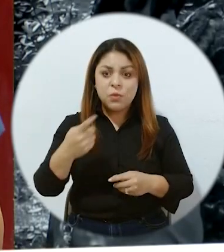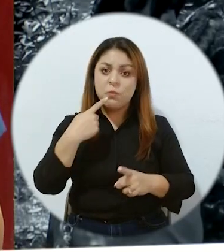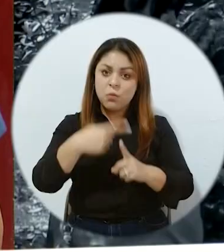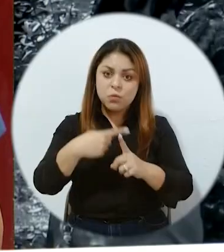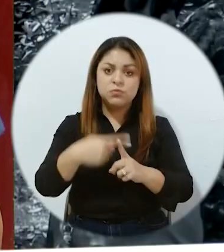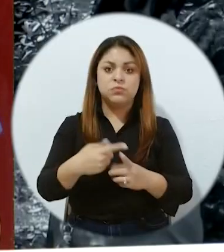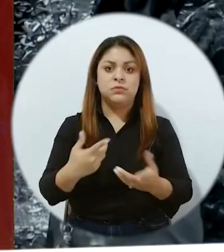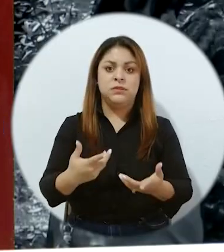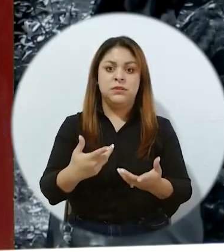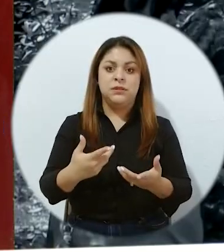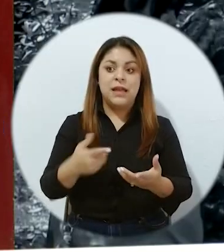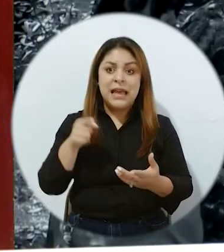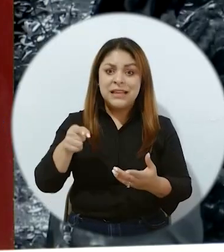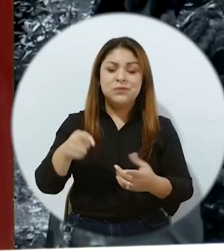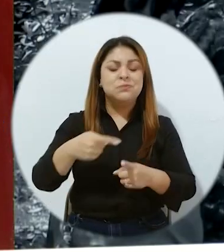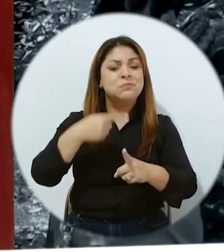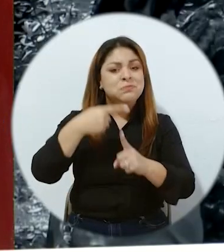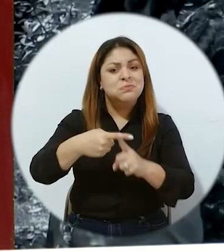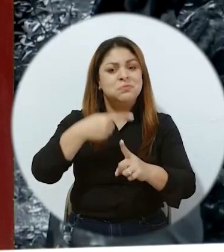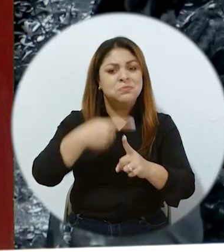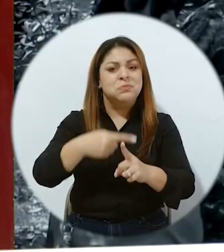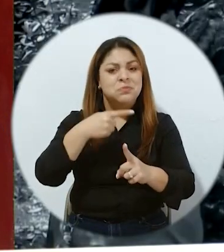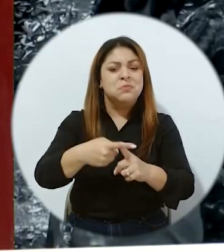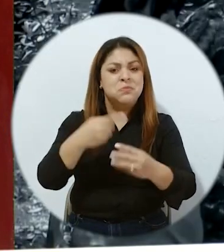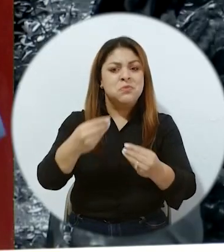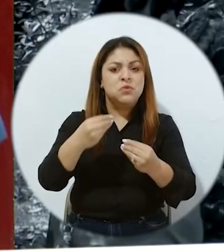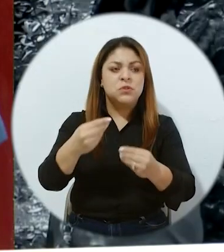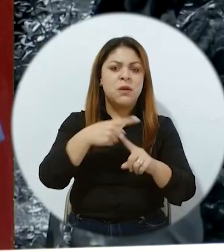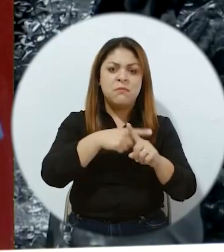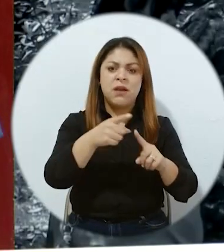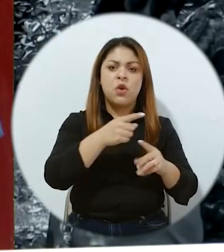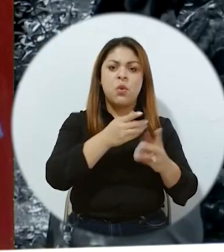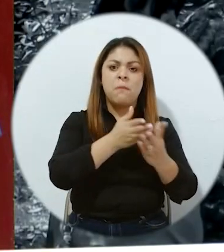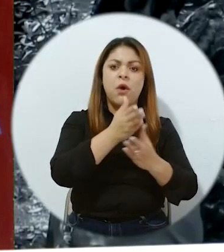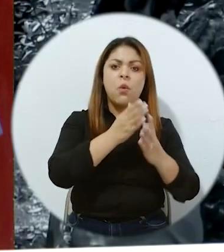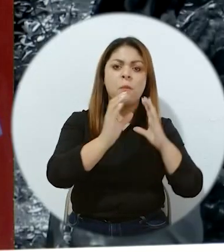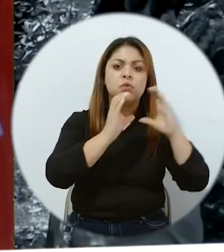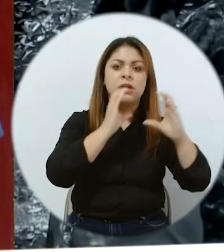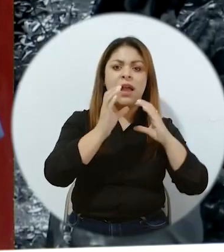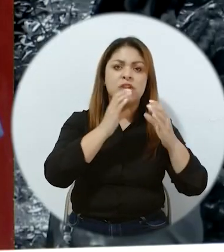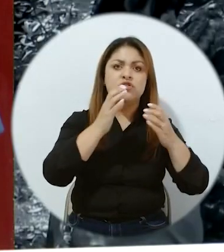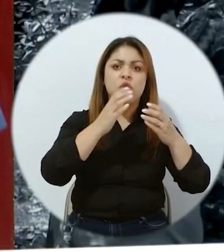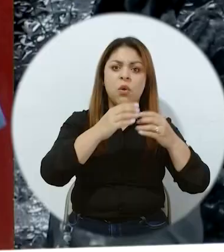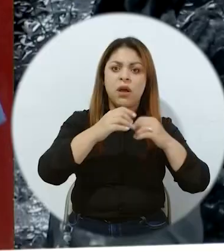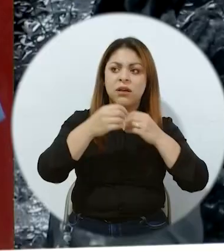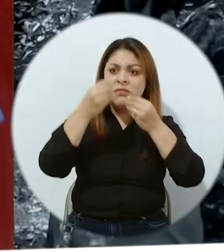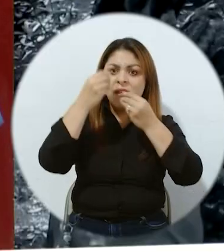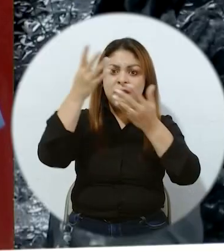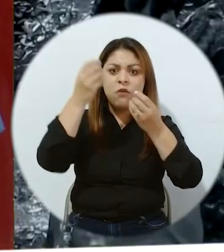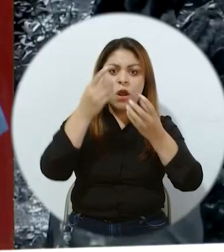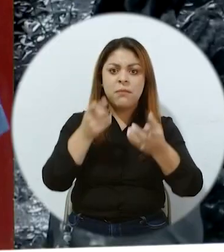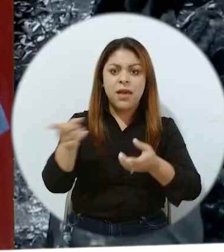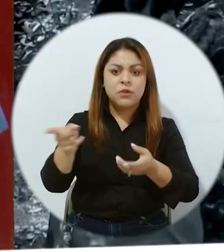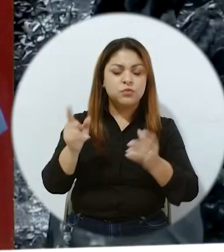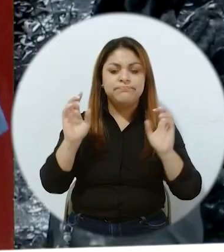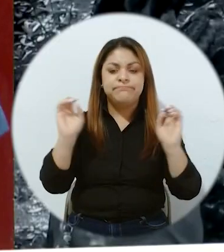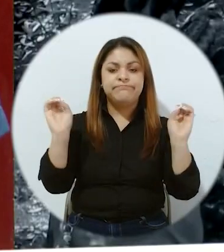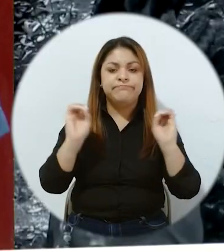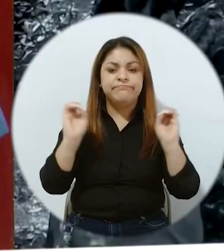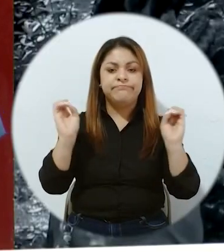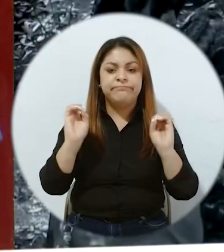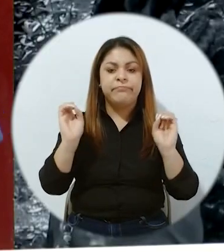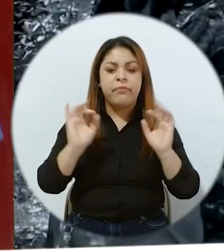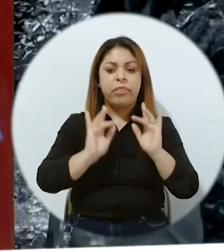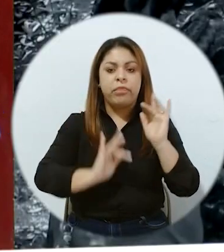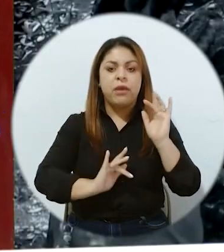cosas positivas, pero de esta cosa que es tan positiva, los medios de comunicación masivos no hablan al respecto, ¿no?